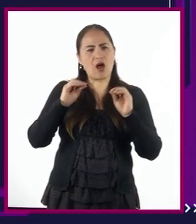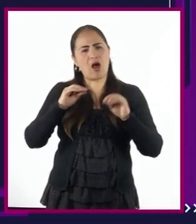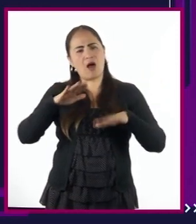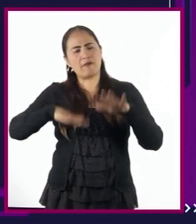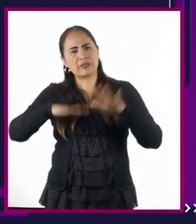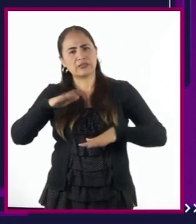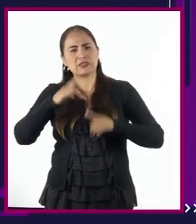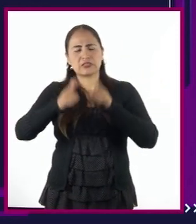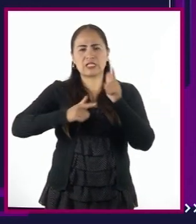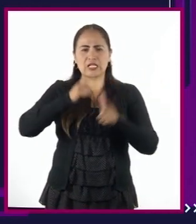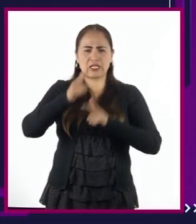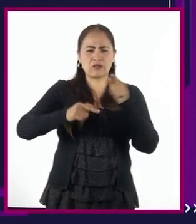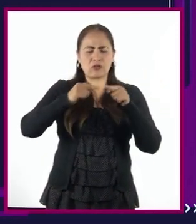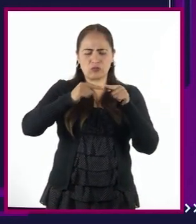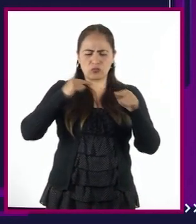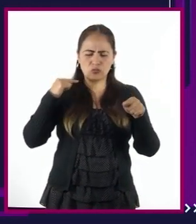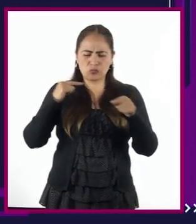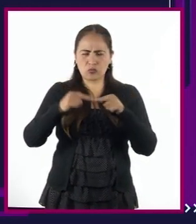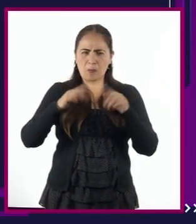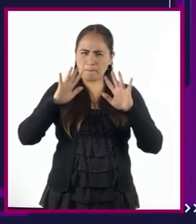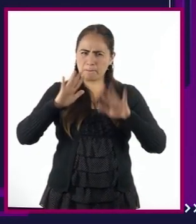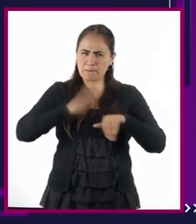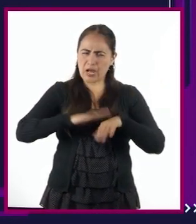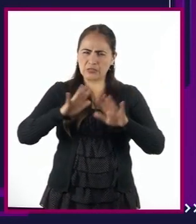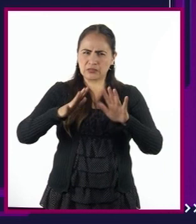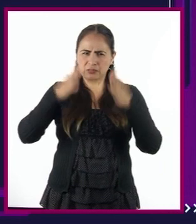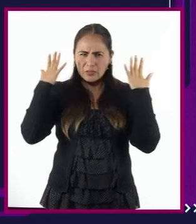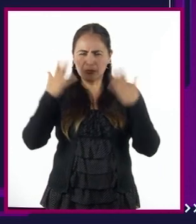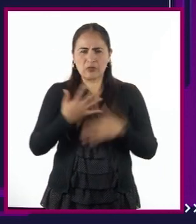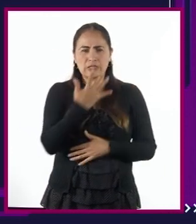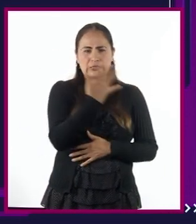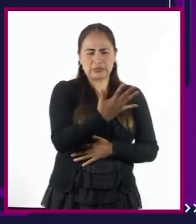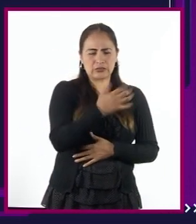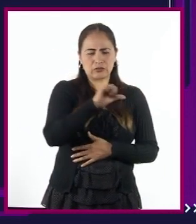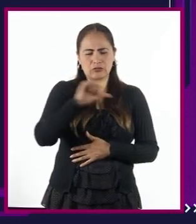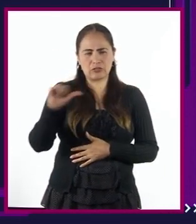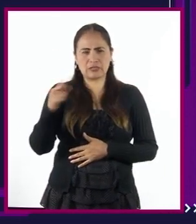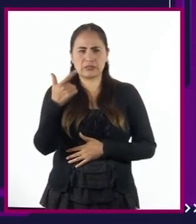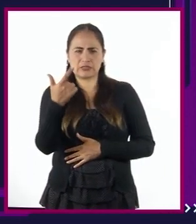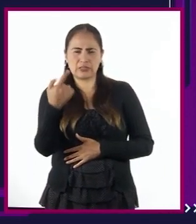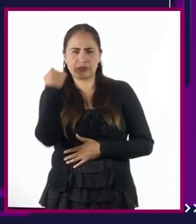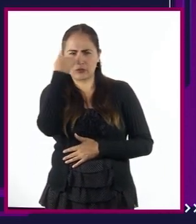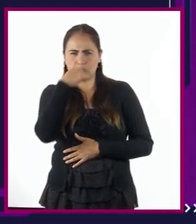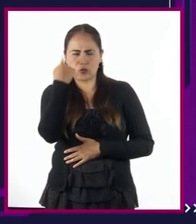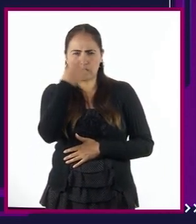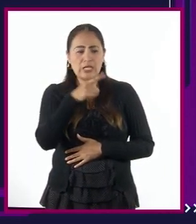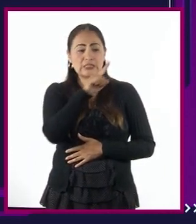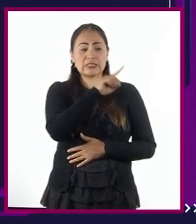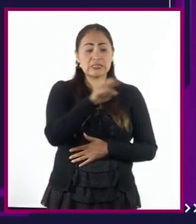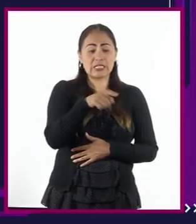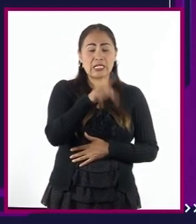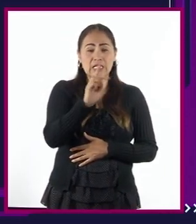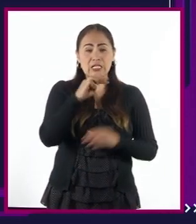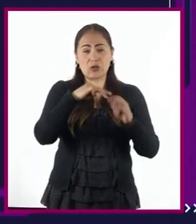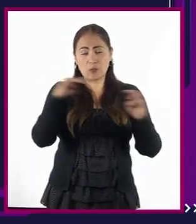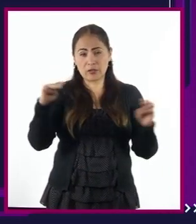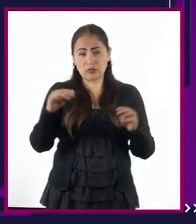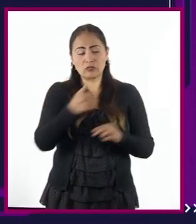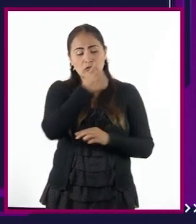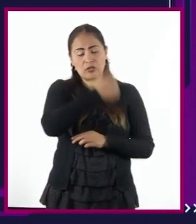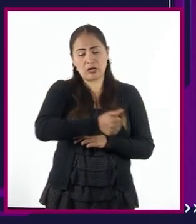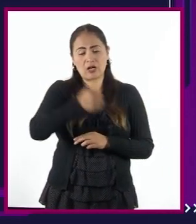distancia fue en el lapso de 5 a 7 horas, avanzando 100 kilómetros cada hora.